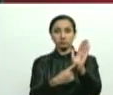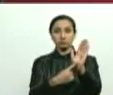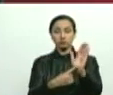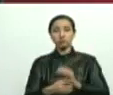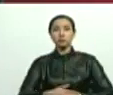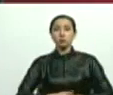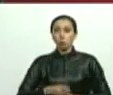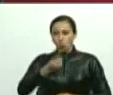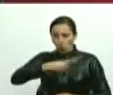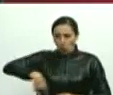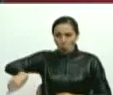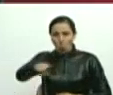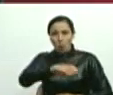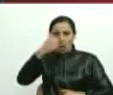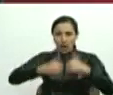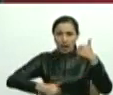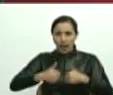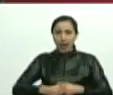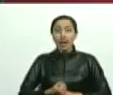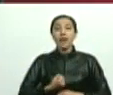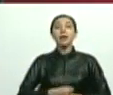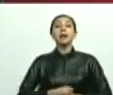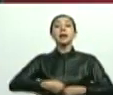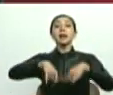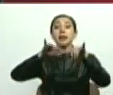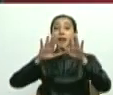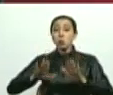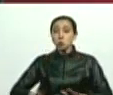ustedes renuncian